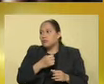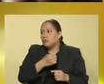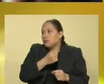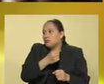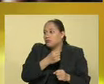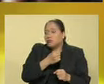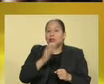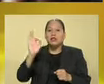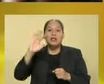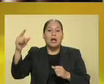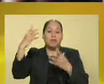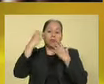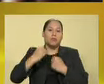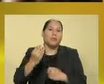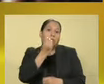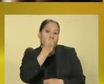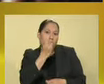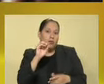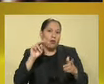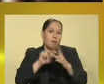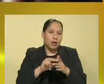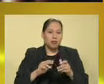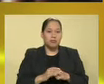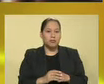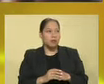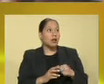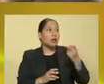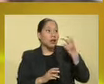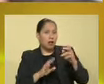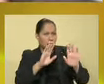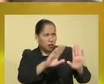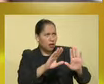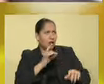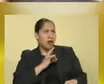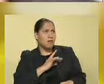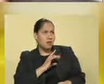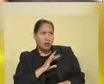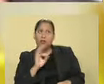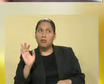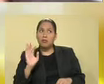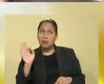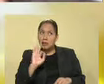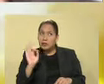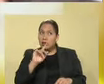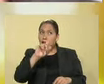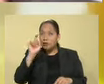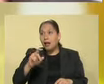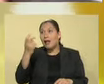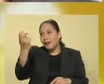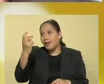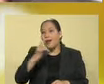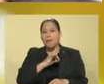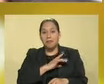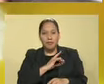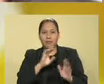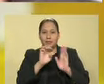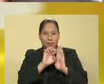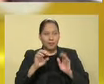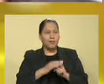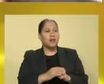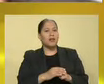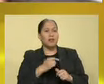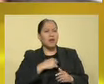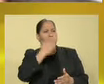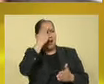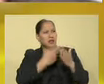dijera, entonces el respeto, pues quién sabe si exista. Y te digo, ¿por qué? Es que no existe. Porque porque entonces si tengo ganas de faltarle al